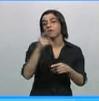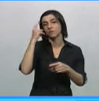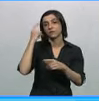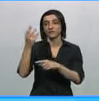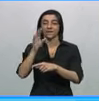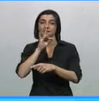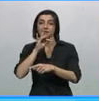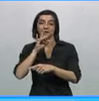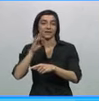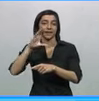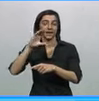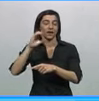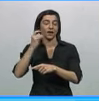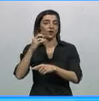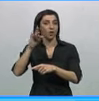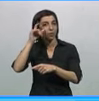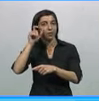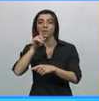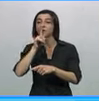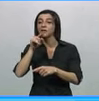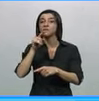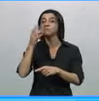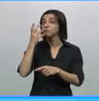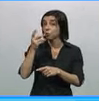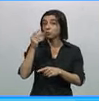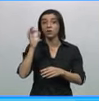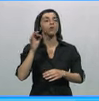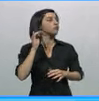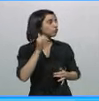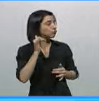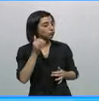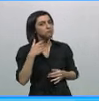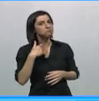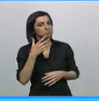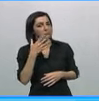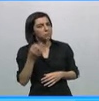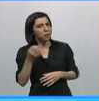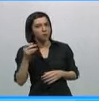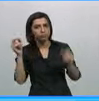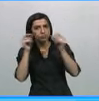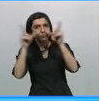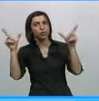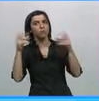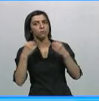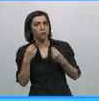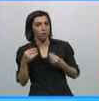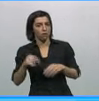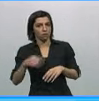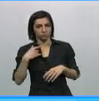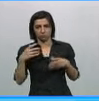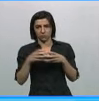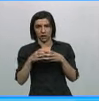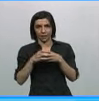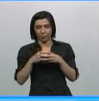Bueno... ha sido una sorpresa porque es el primer equipo que lo dirige en primera división